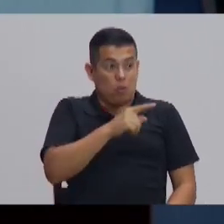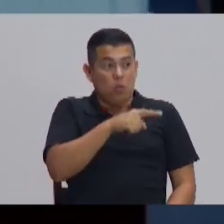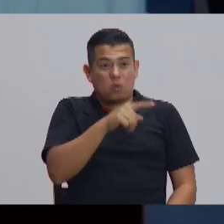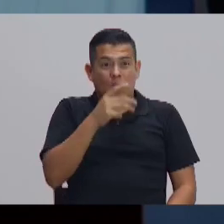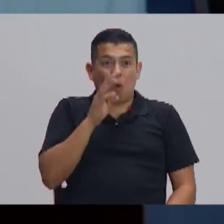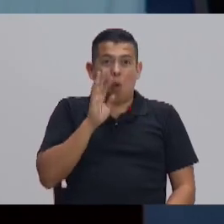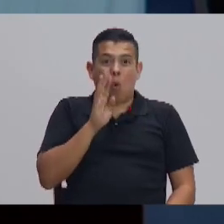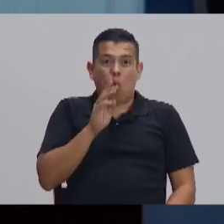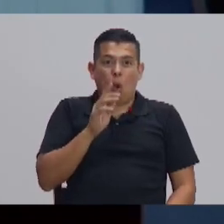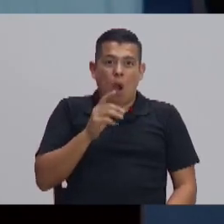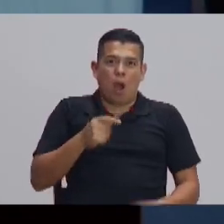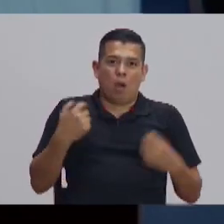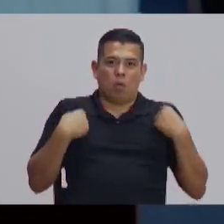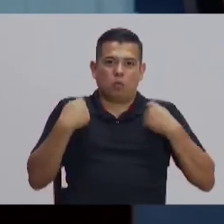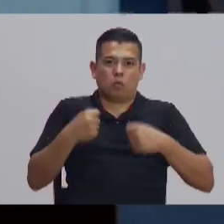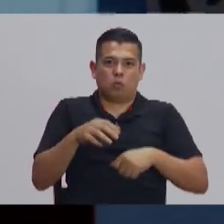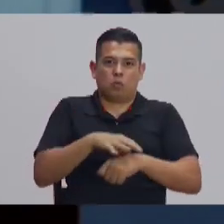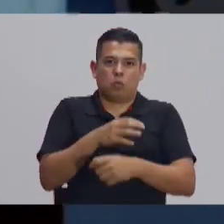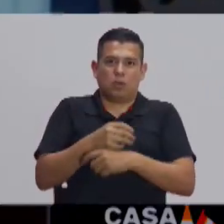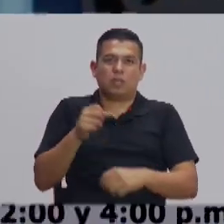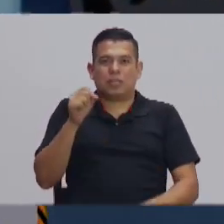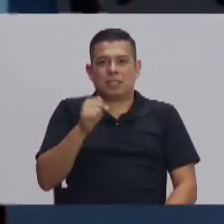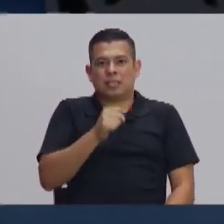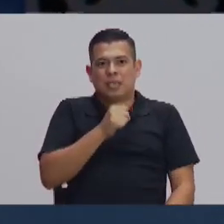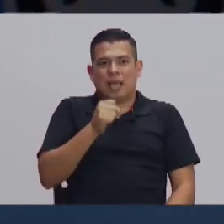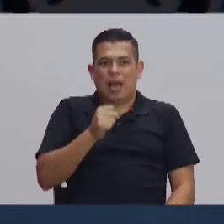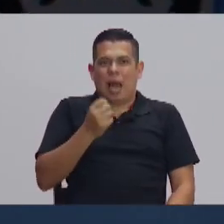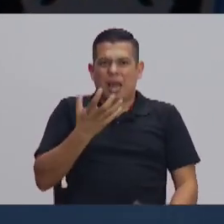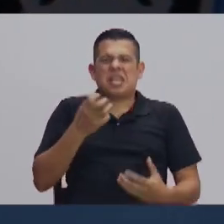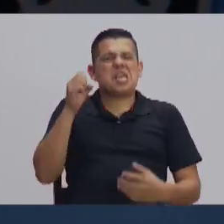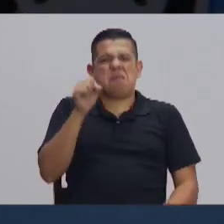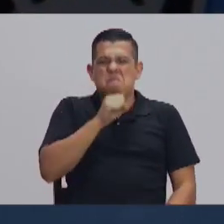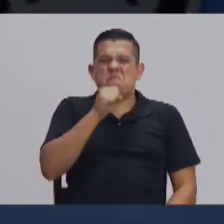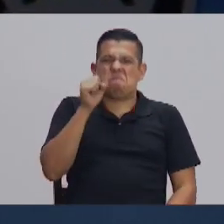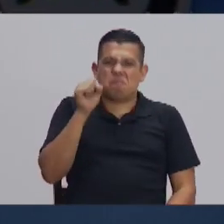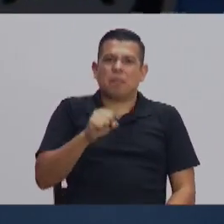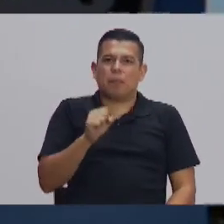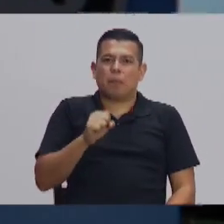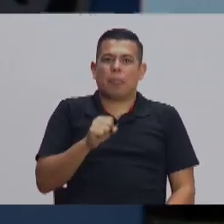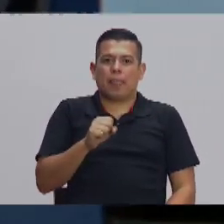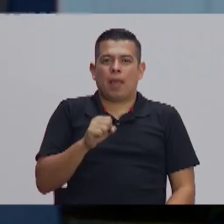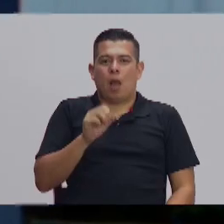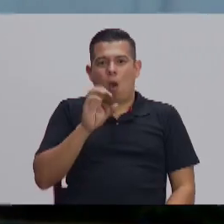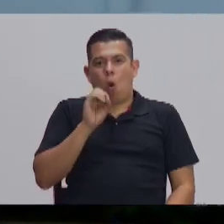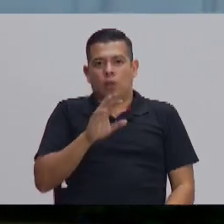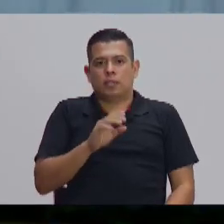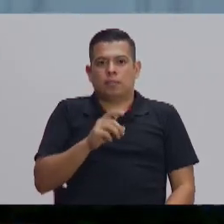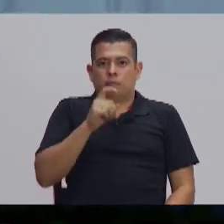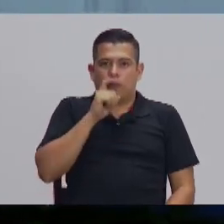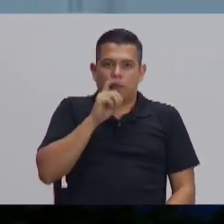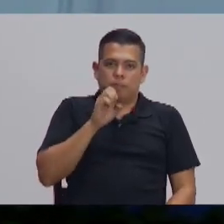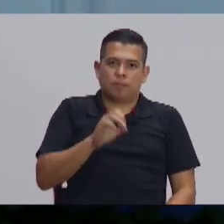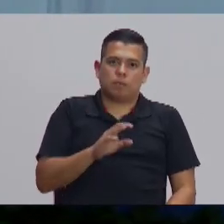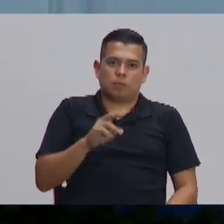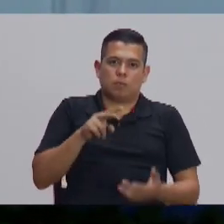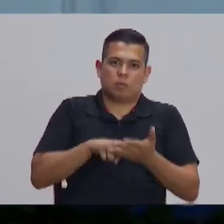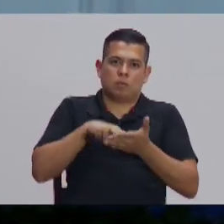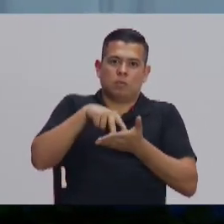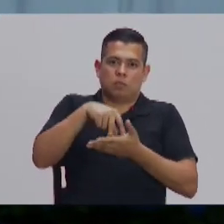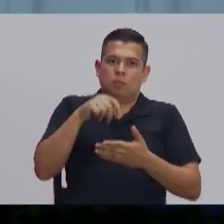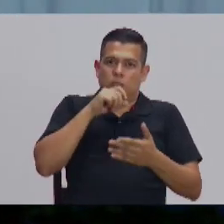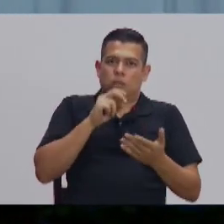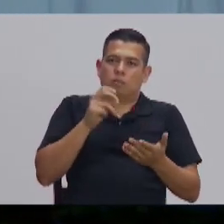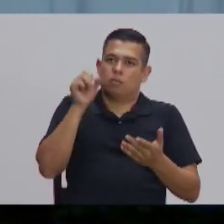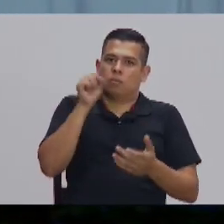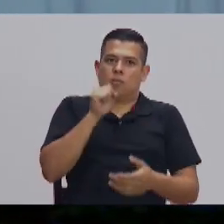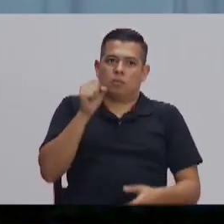jóvenes le consiguió en su saco y algo y subió a cantar porque él quería cantar oa veces decían póngase en pie que vamos